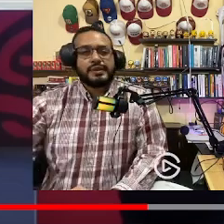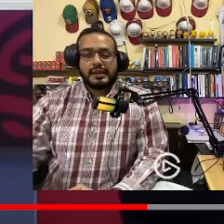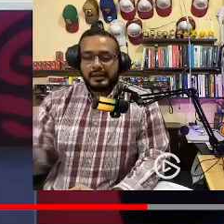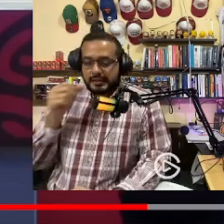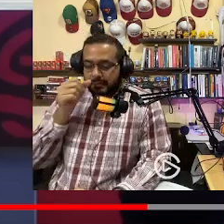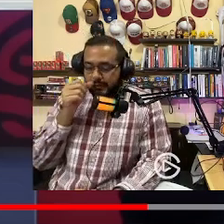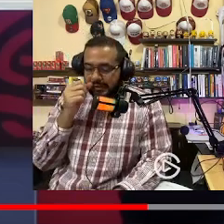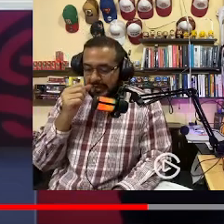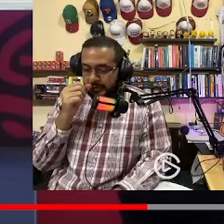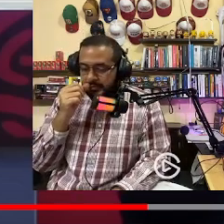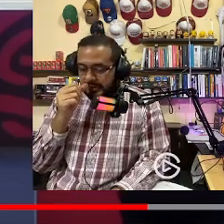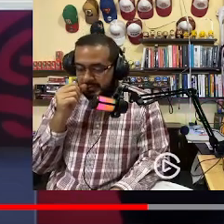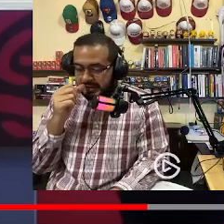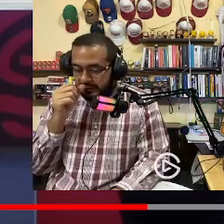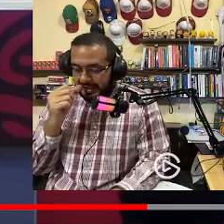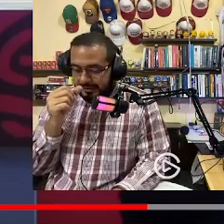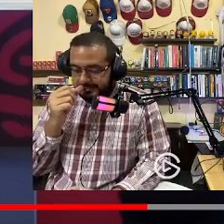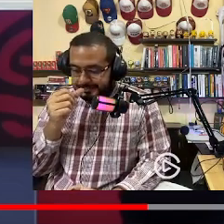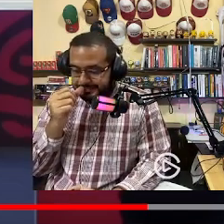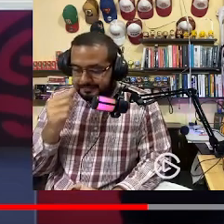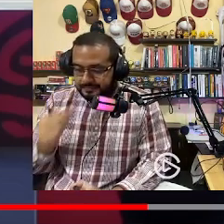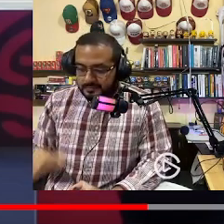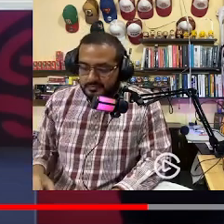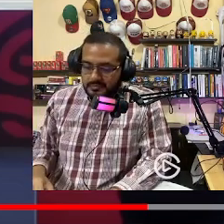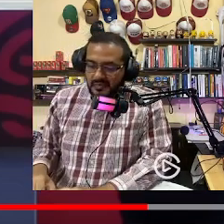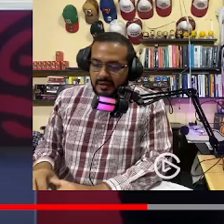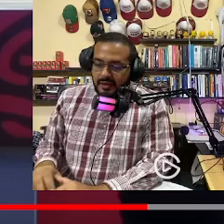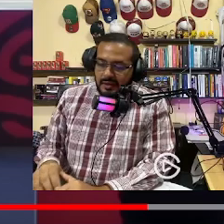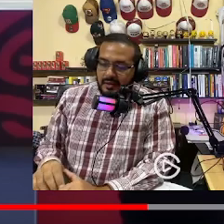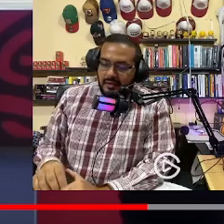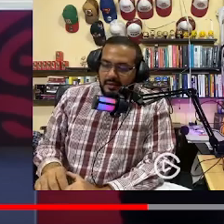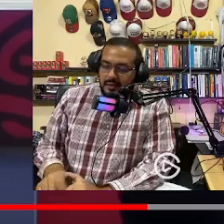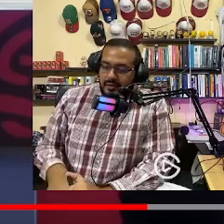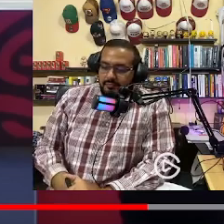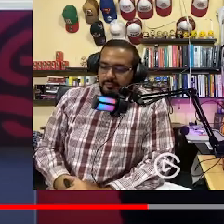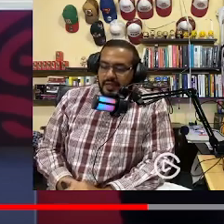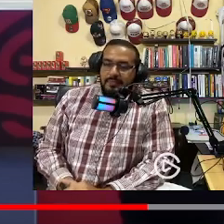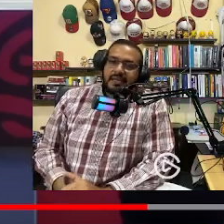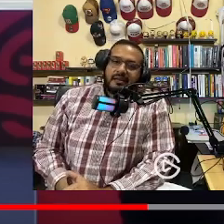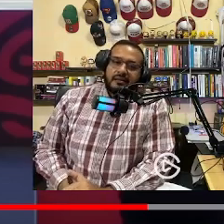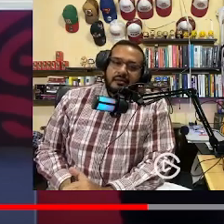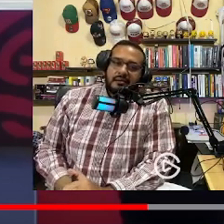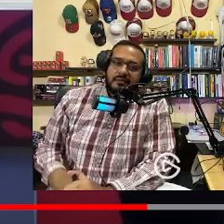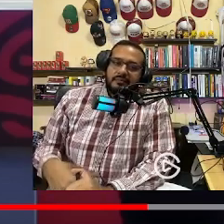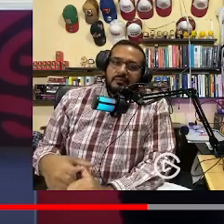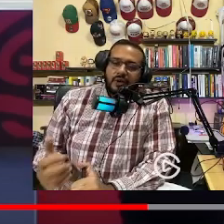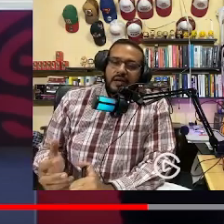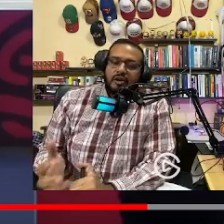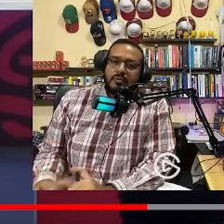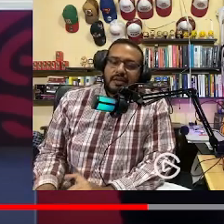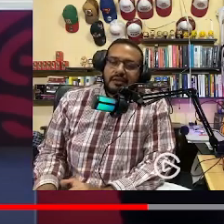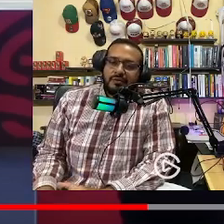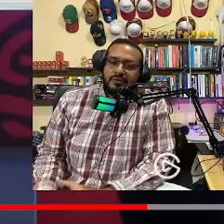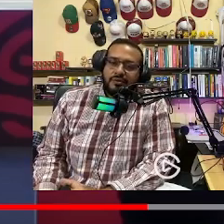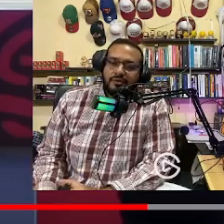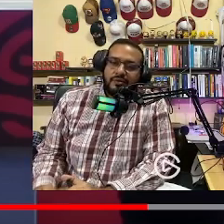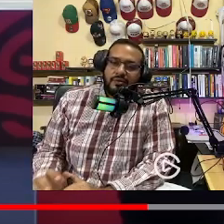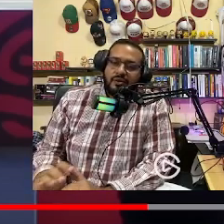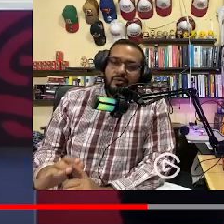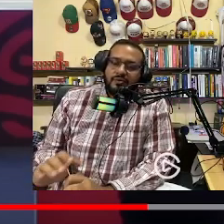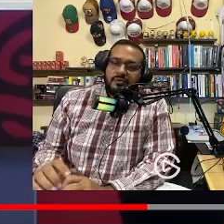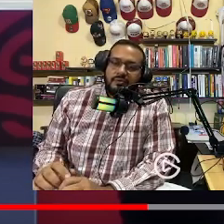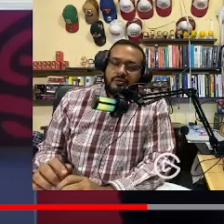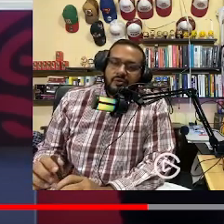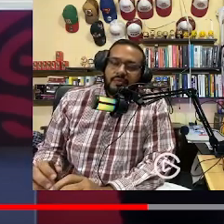Bueno, pues ahí está muy claro, especificado, que para empezar, Morena como partido